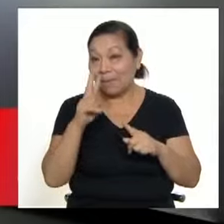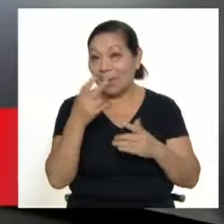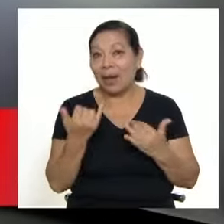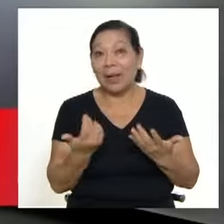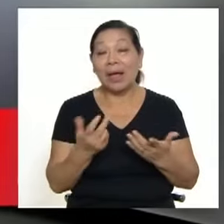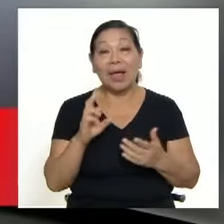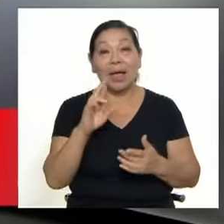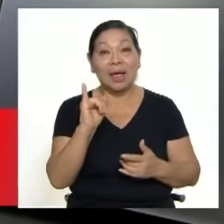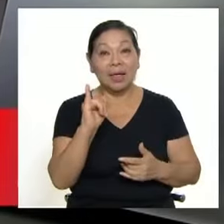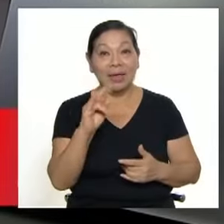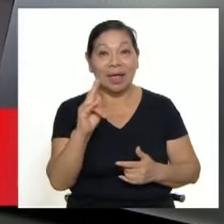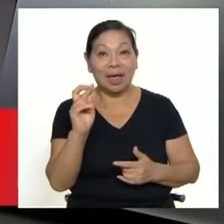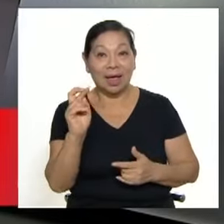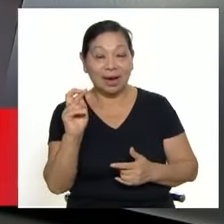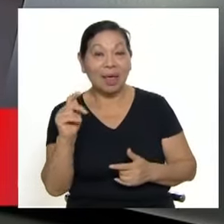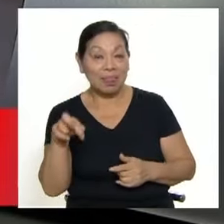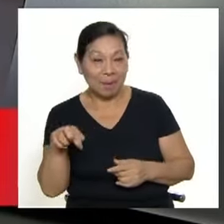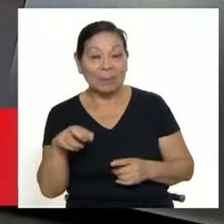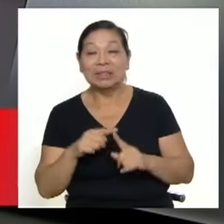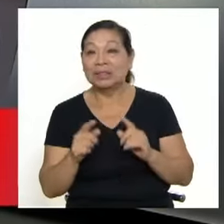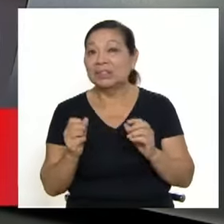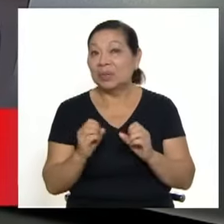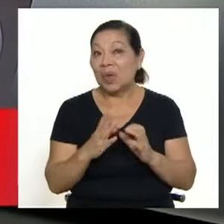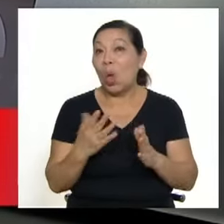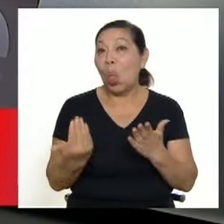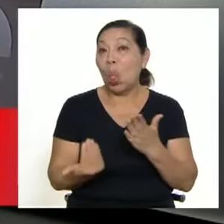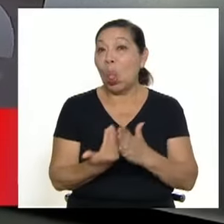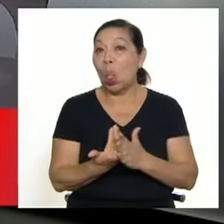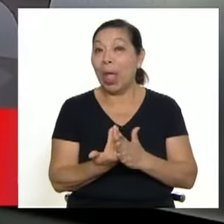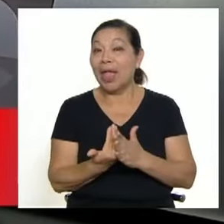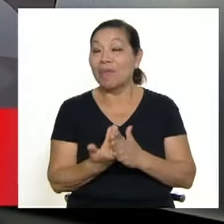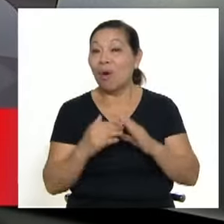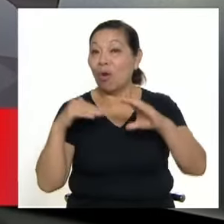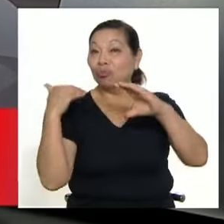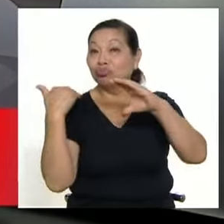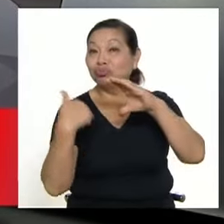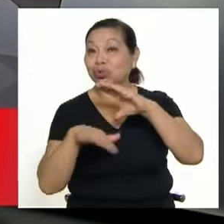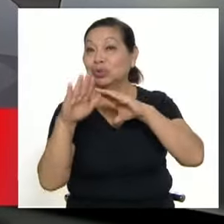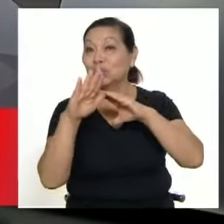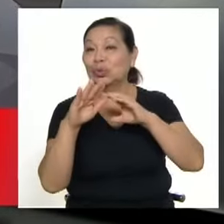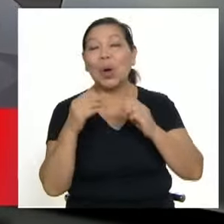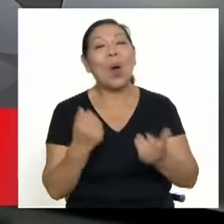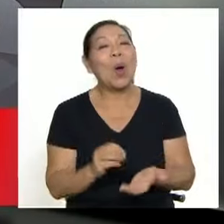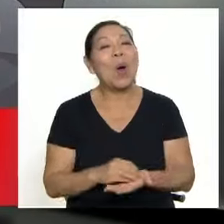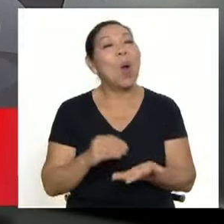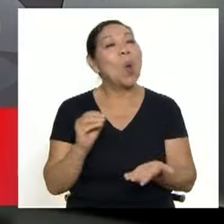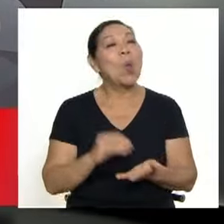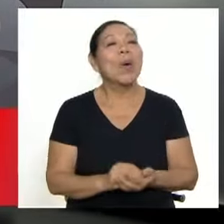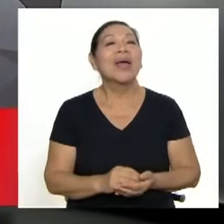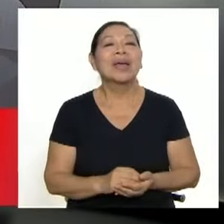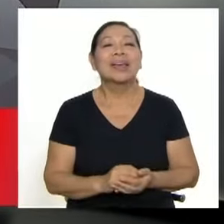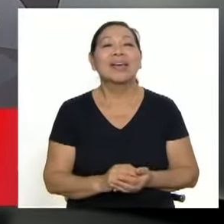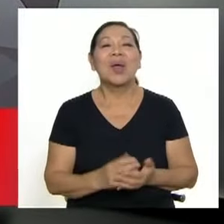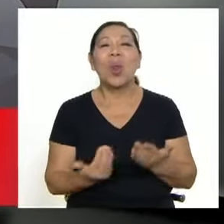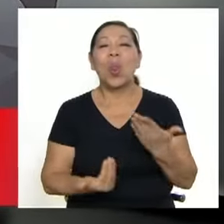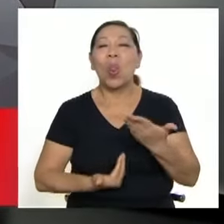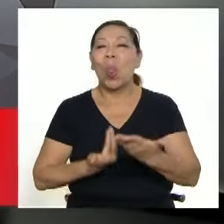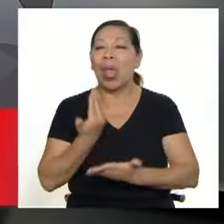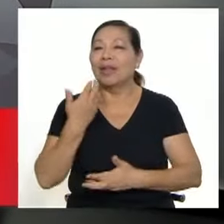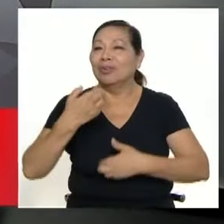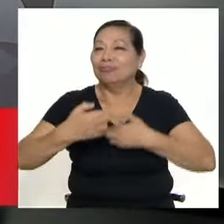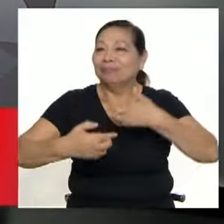el IRTP, porque vamos a estar confirmando esta fecha del nuevo estreno, el lanzamiento del nuevo programa. Una de las nuevas